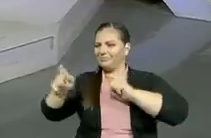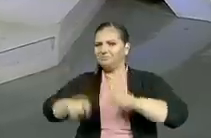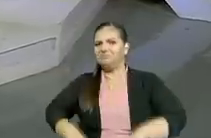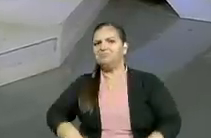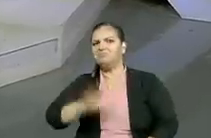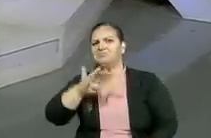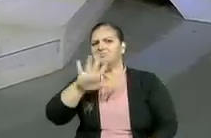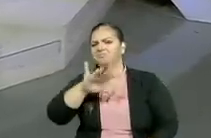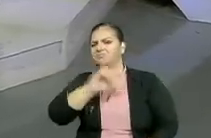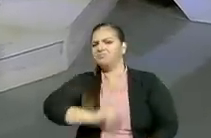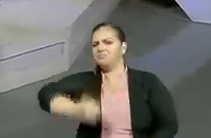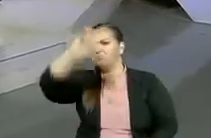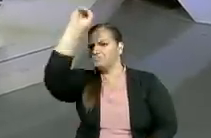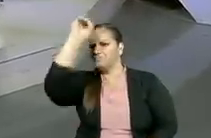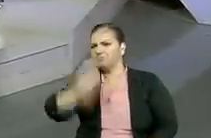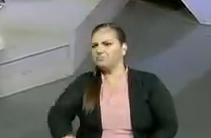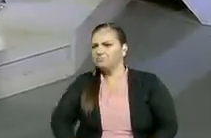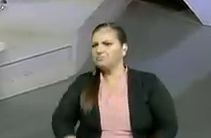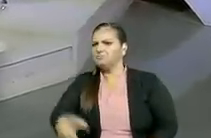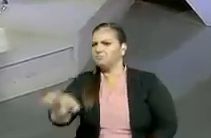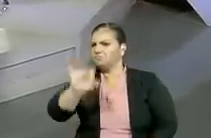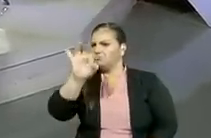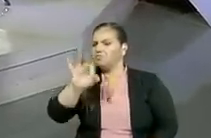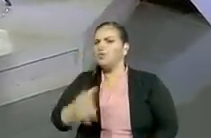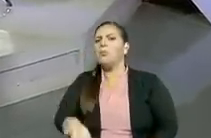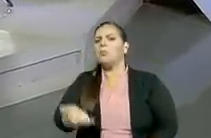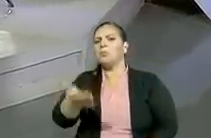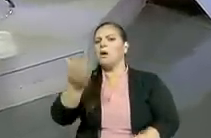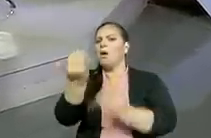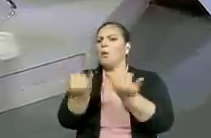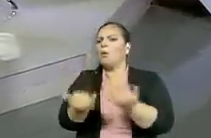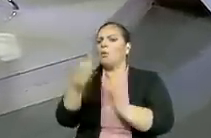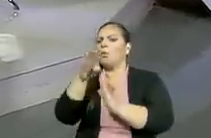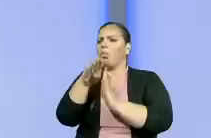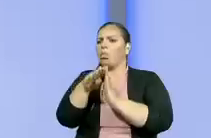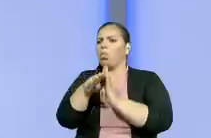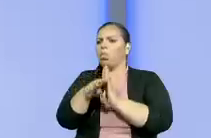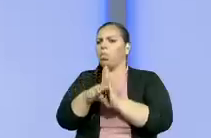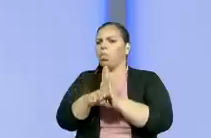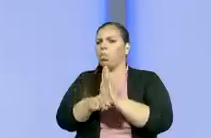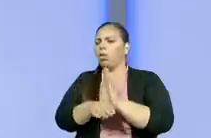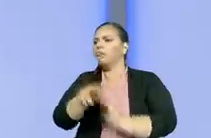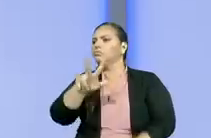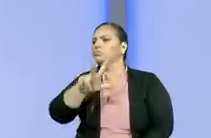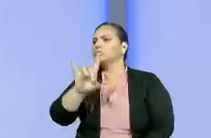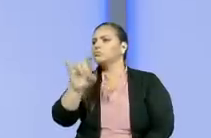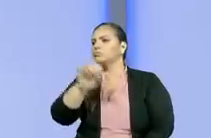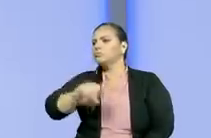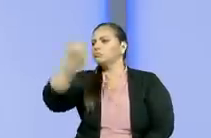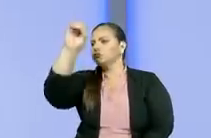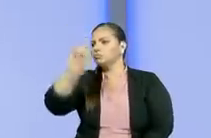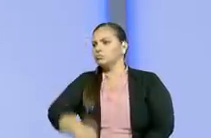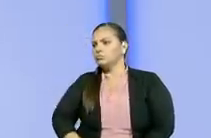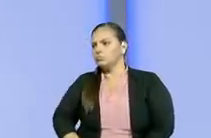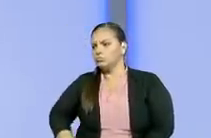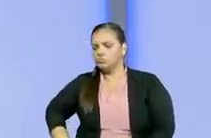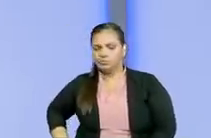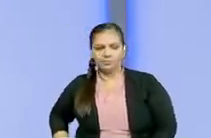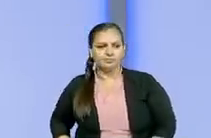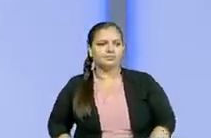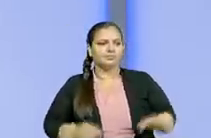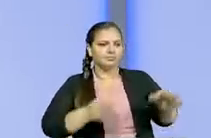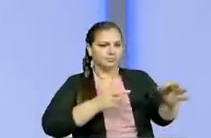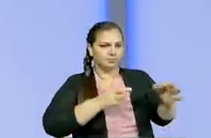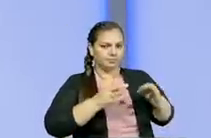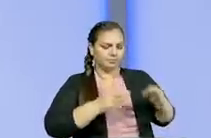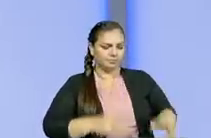aprobación del 45%, pero que en la actualidad apenas hay un 38%. Han perdido 7 puntos. ¿Cómo revertir eso? Mire, el